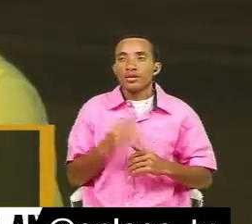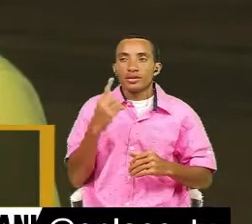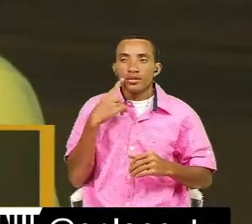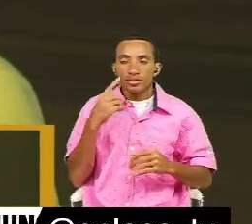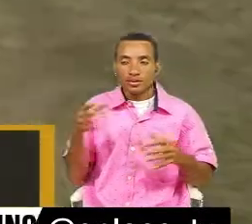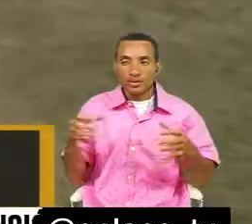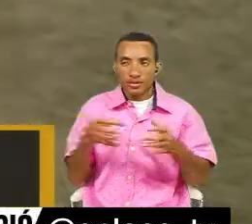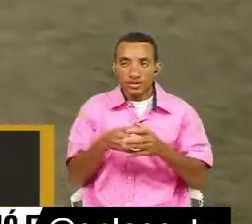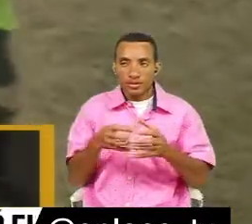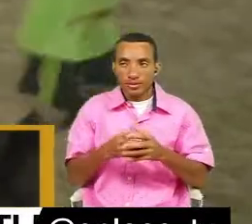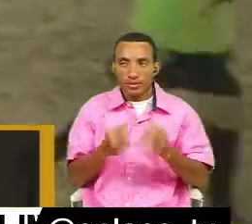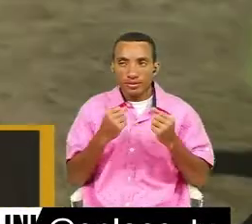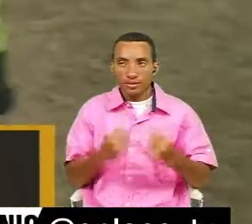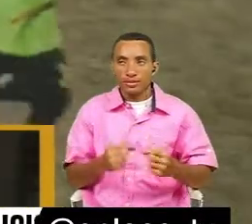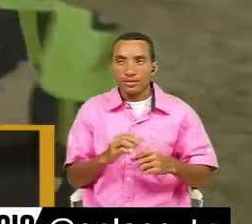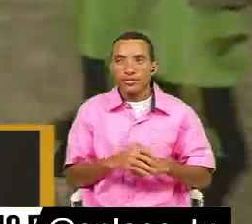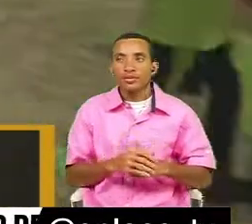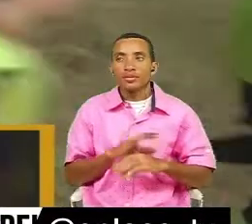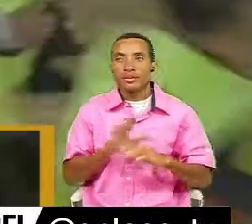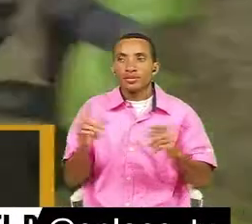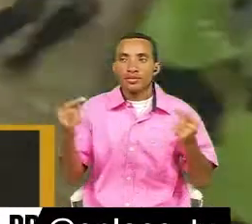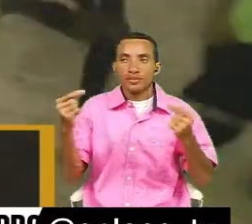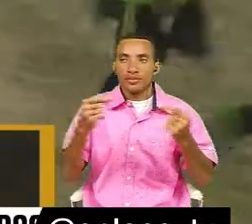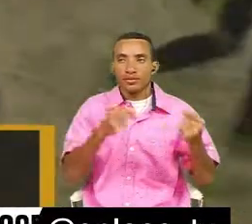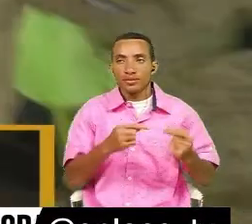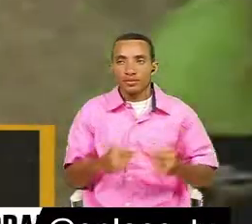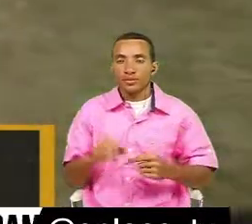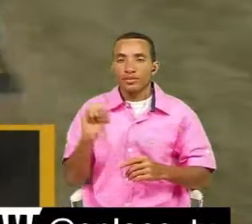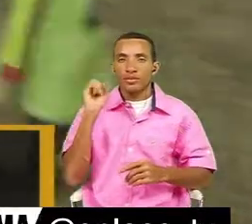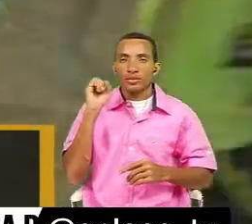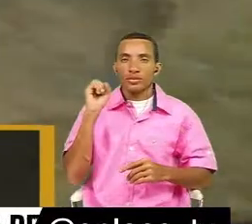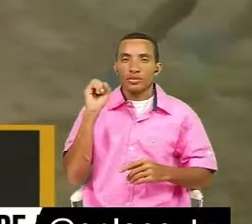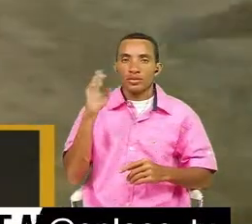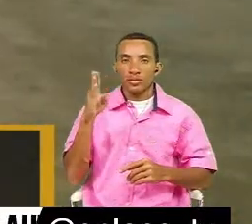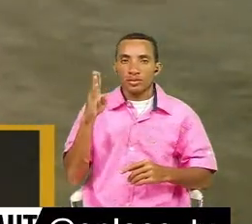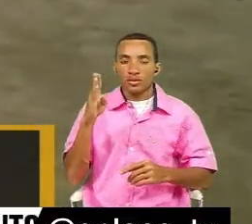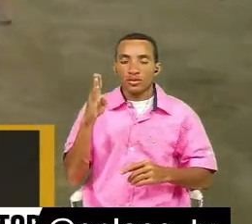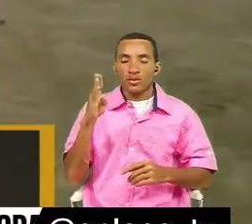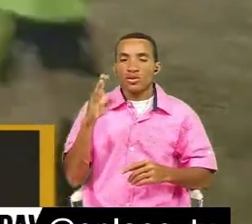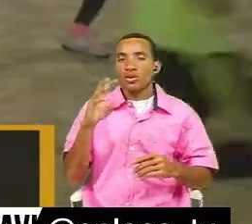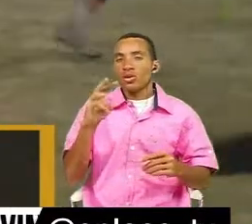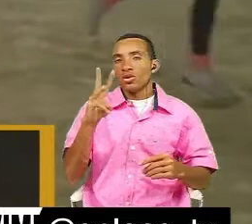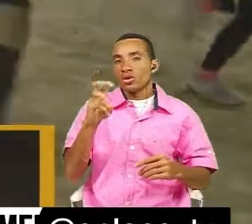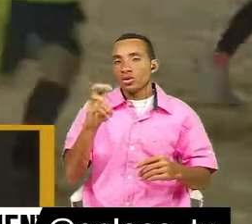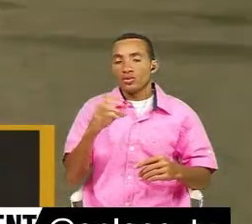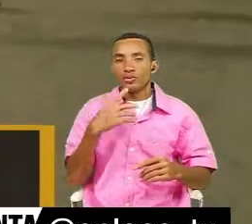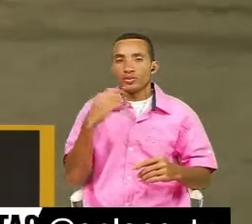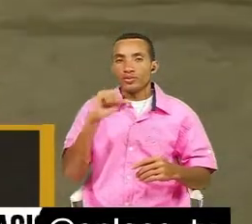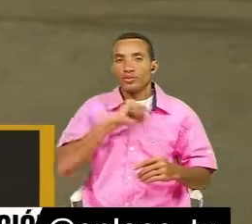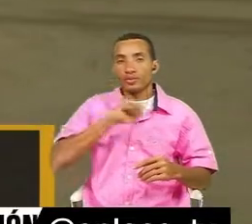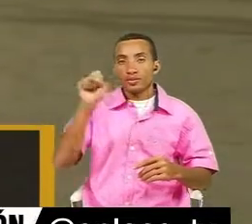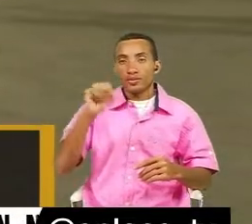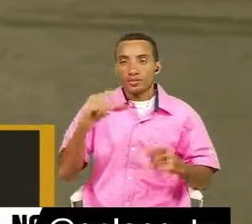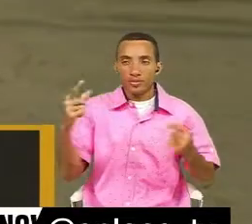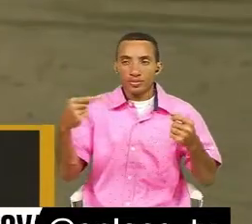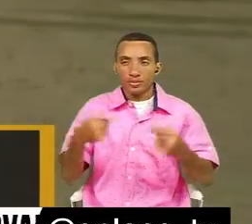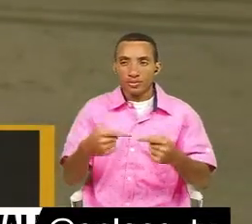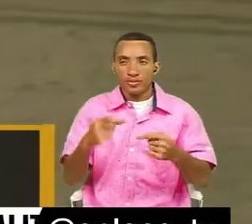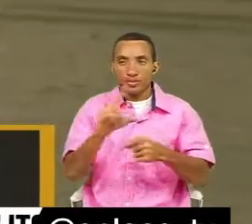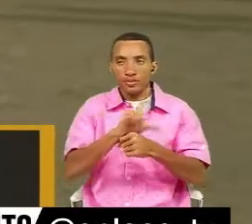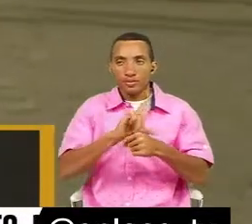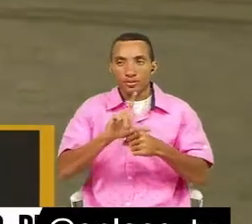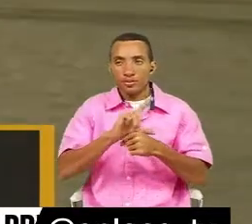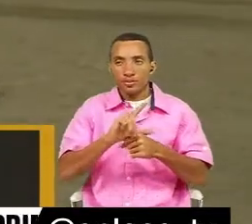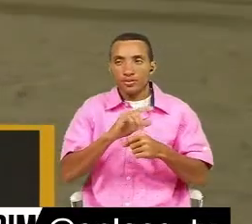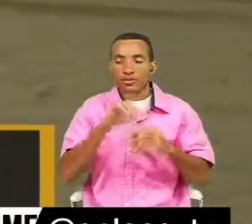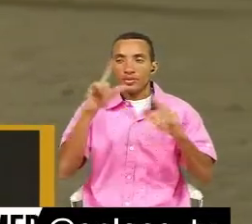equipo consolidado. Luego de competir con 8 clubes de la ciudad, Semillas del Nororiente ganó el cupo para participar en la eliminatoria regional de Oriente